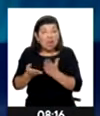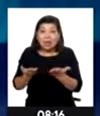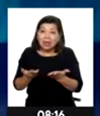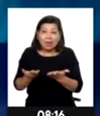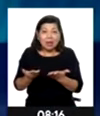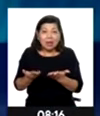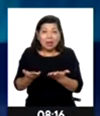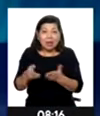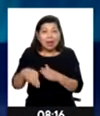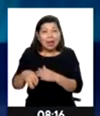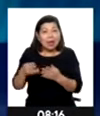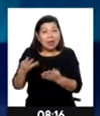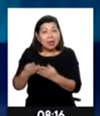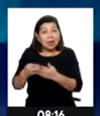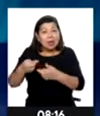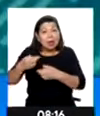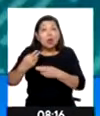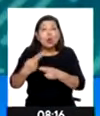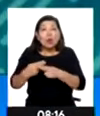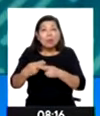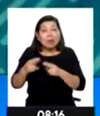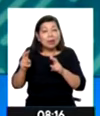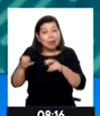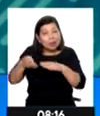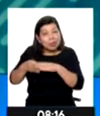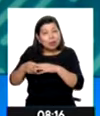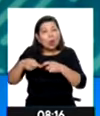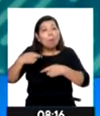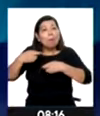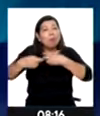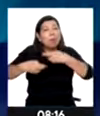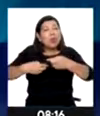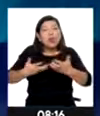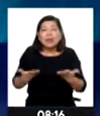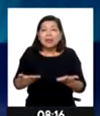que se llama Cárceles Productivas. Cárceles Productivas